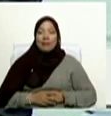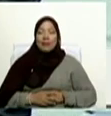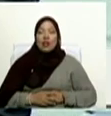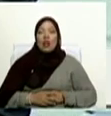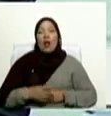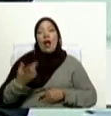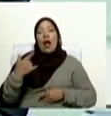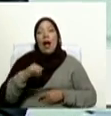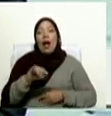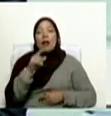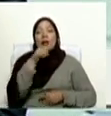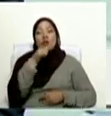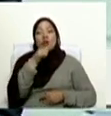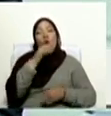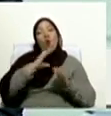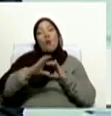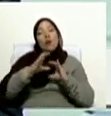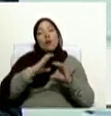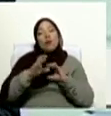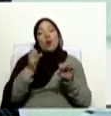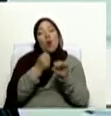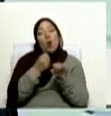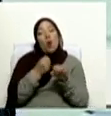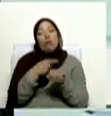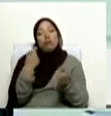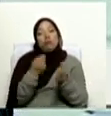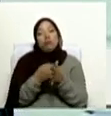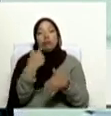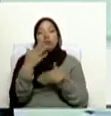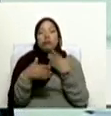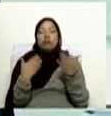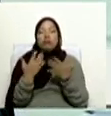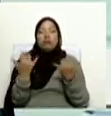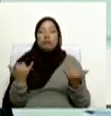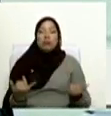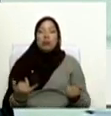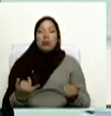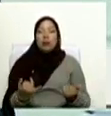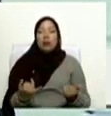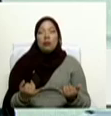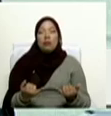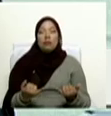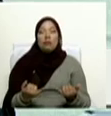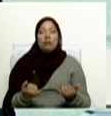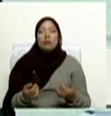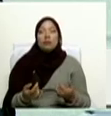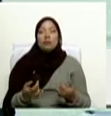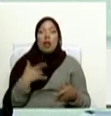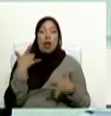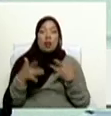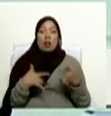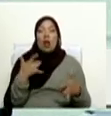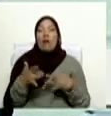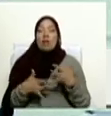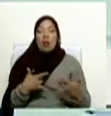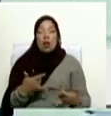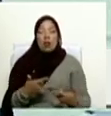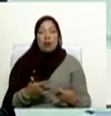estrategia comunicacional la paga la ex móvil las